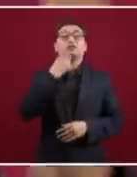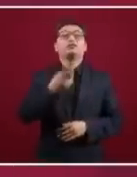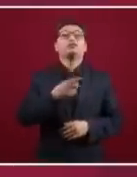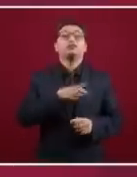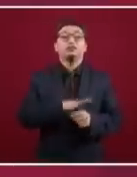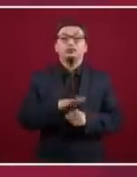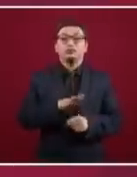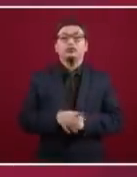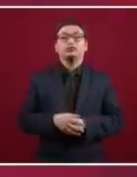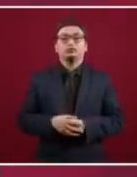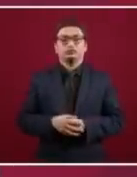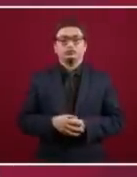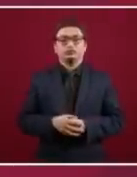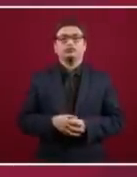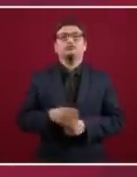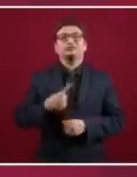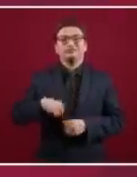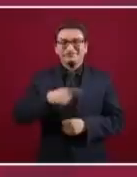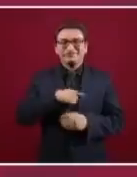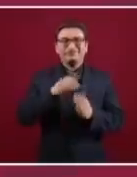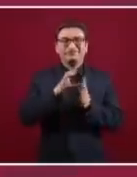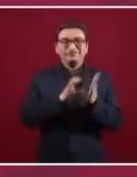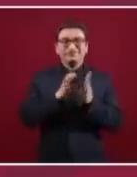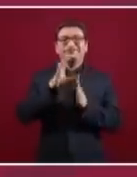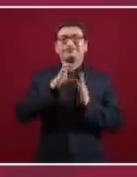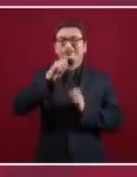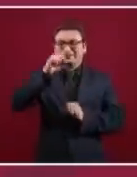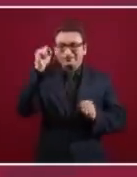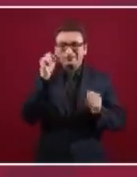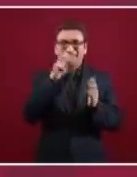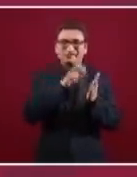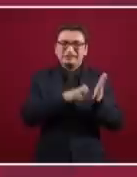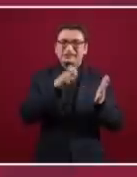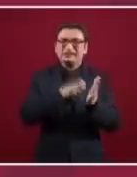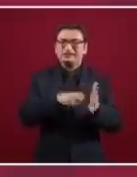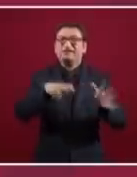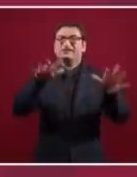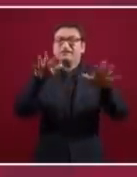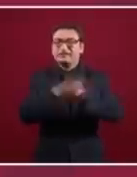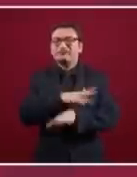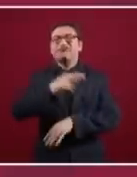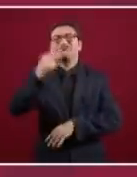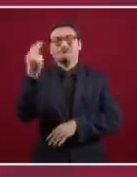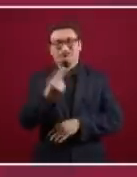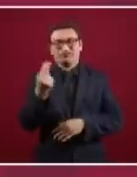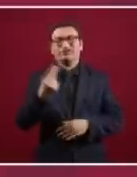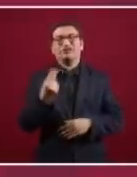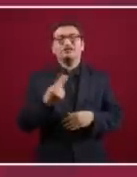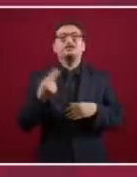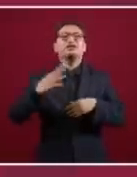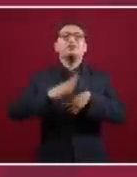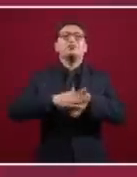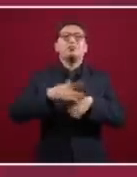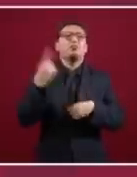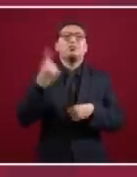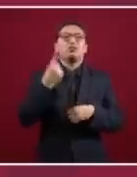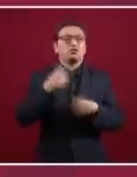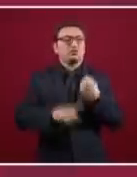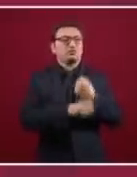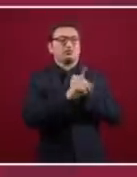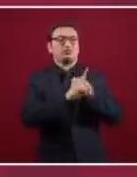necesitamos la reforma constitucional porque no podemos enfrentar el problema